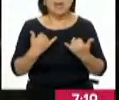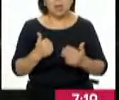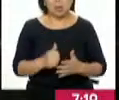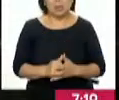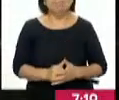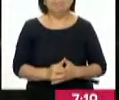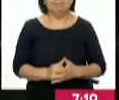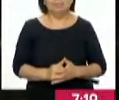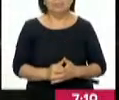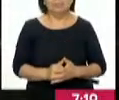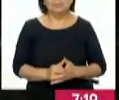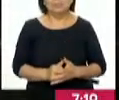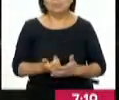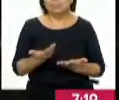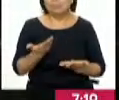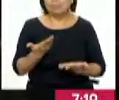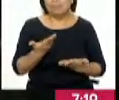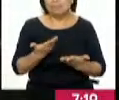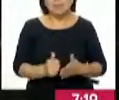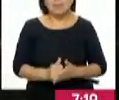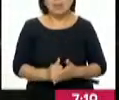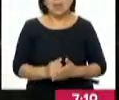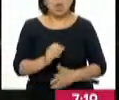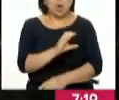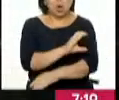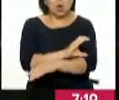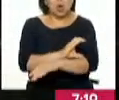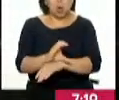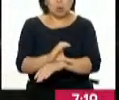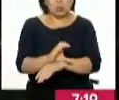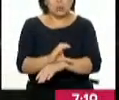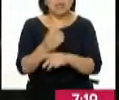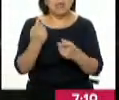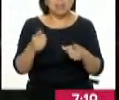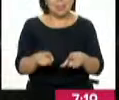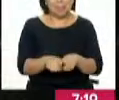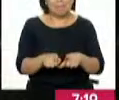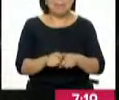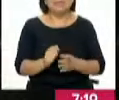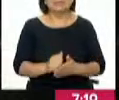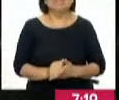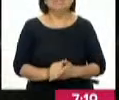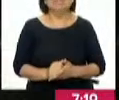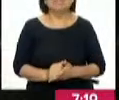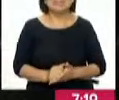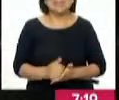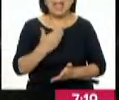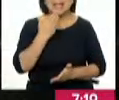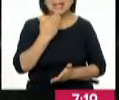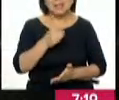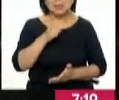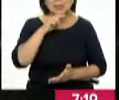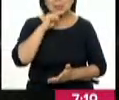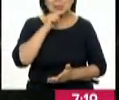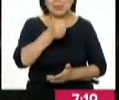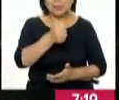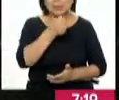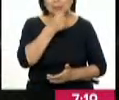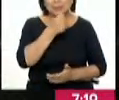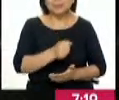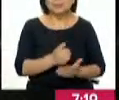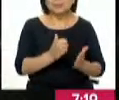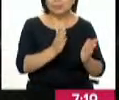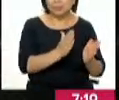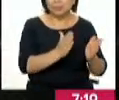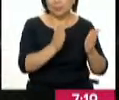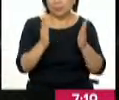También, por supuesto, a la zona central de la costa de nuestro país. Gracias a Julia Miranda por ese reporte. Estamos